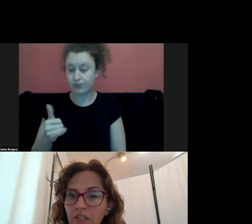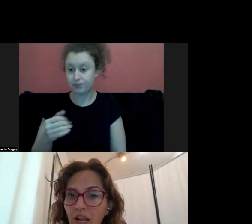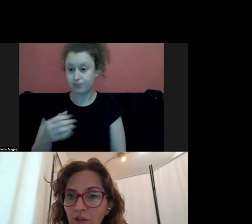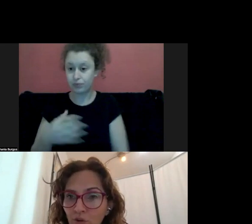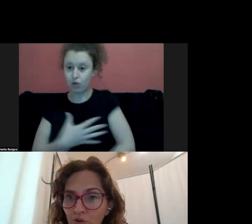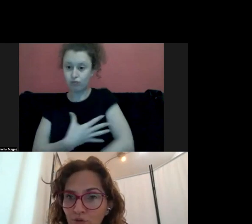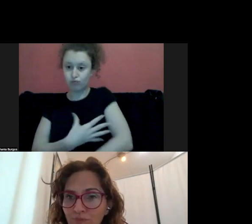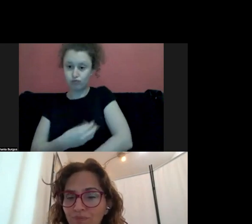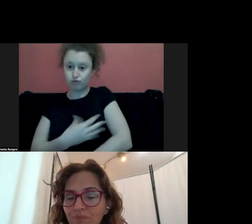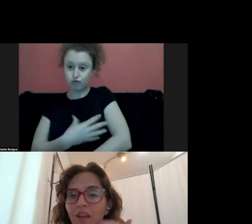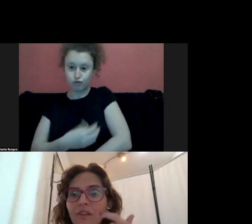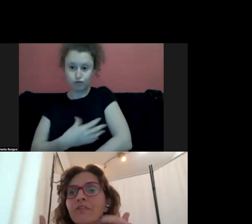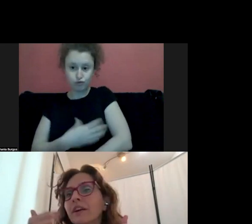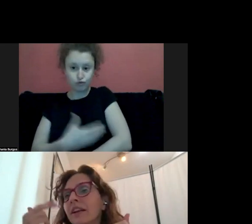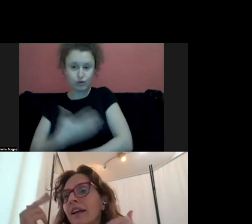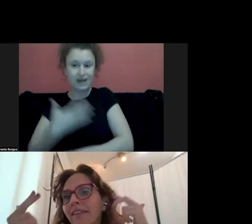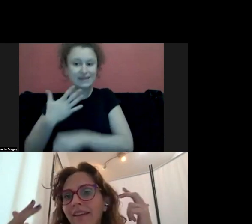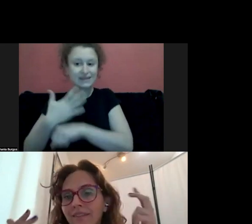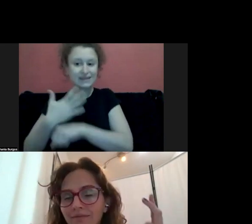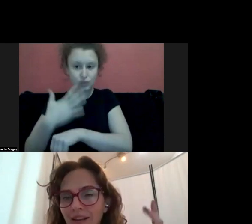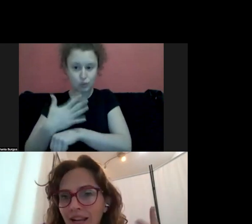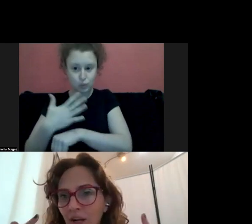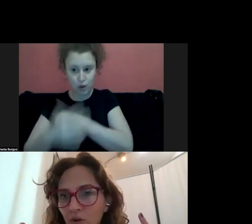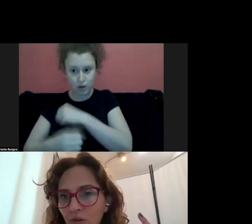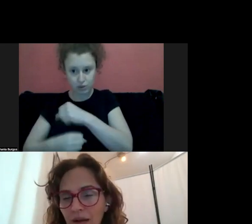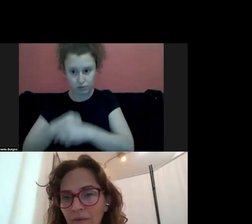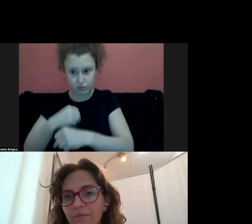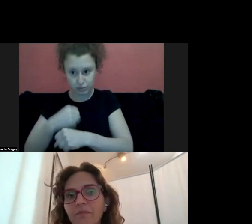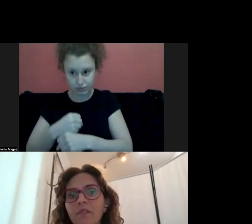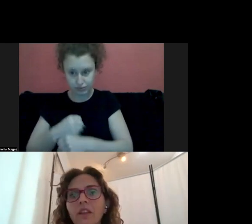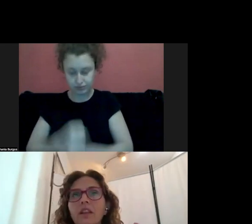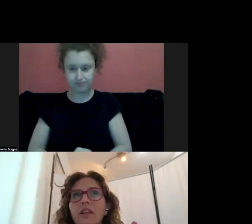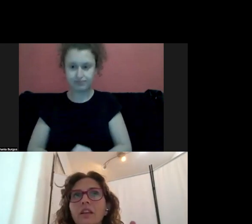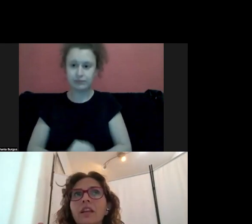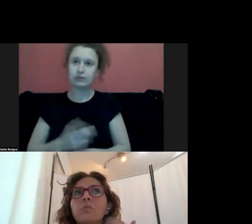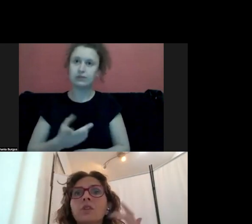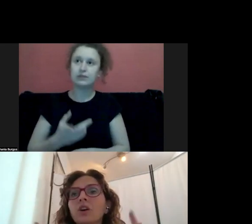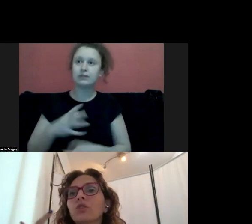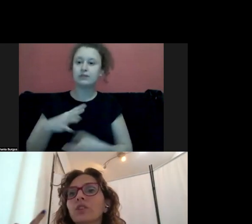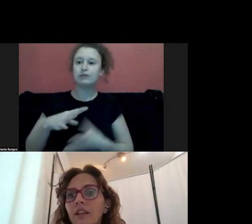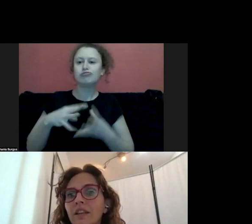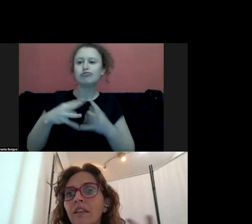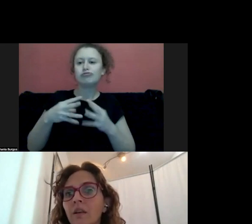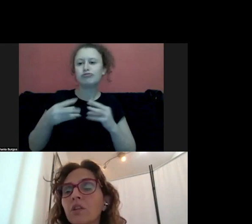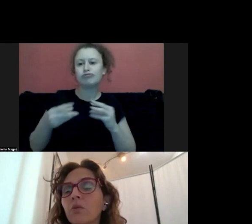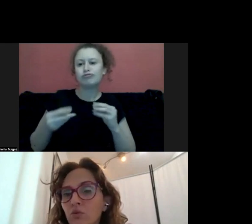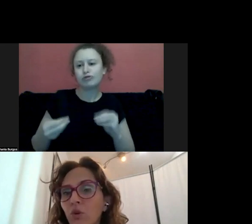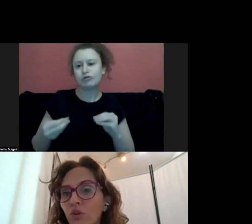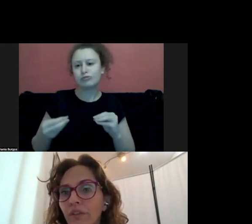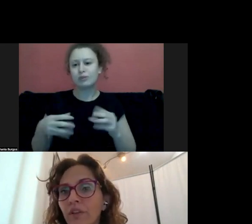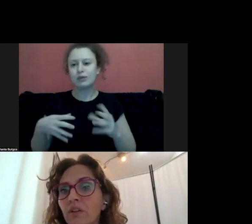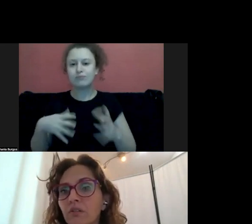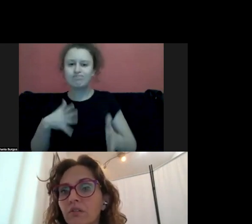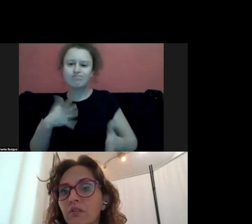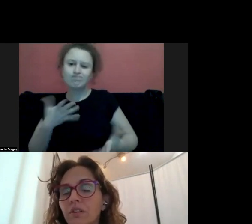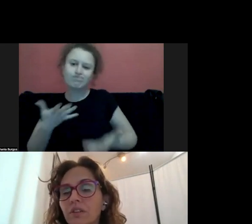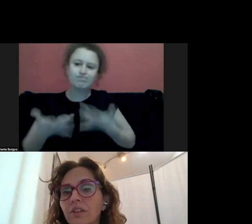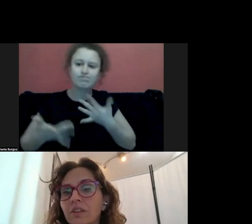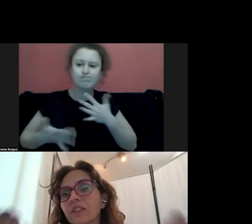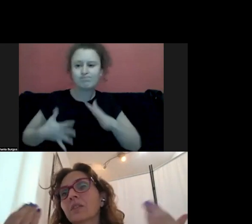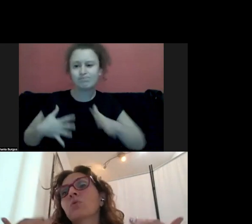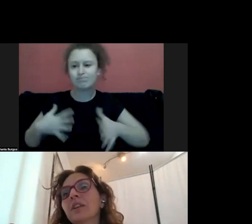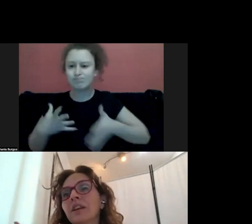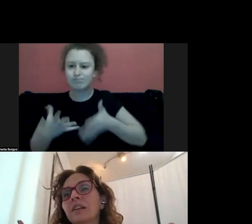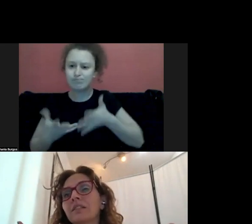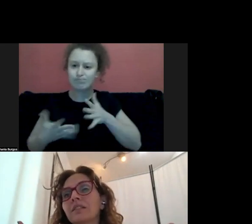comportamientos extraños fuera de la norma que mi hijo tenía debido a su condición